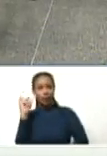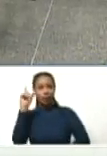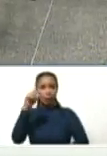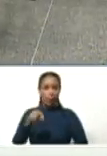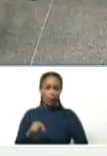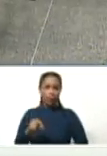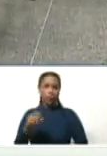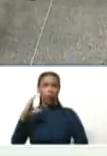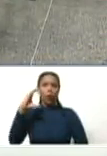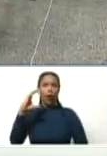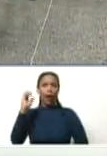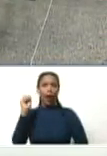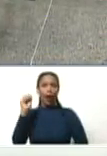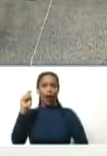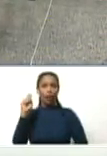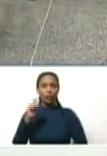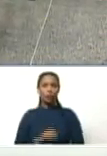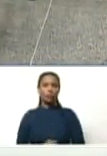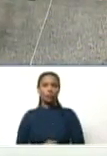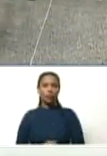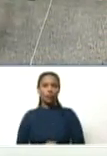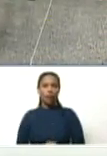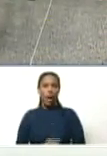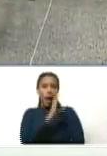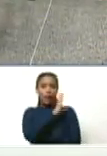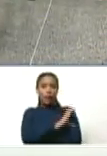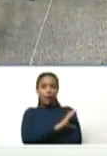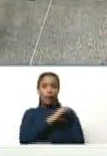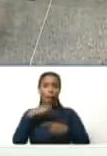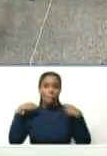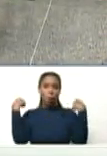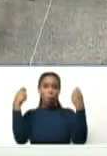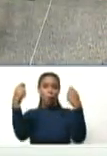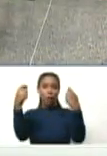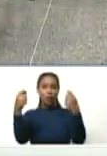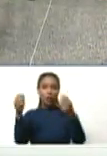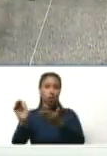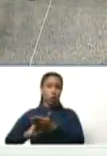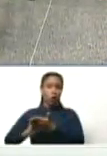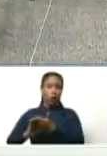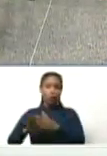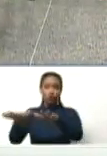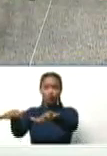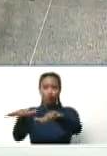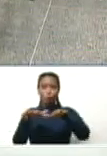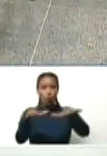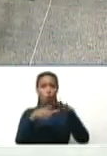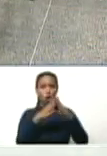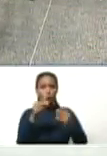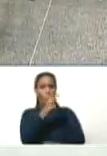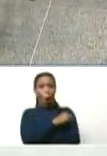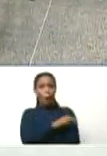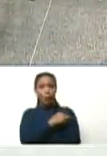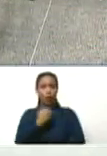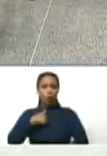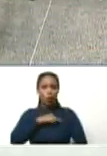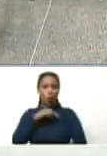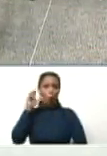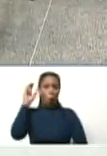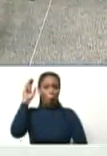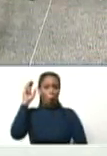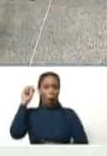CAT, las clínicas populares, y a recuperar todos los hospitales del país. Cuando nosotros nos